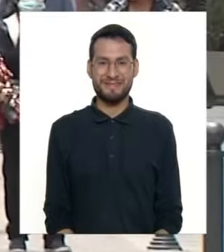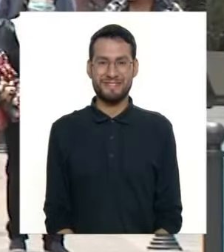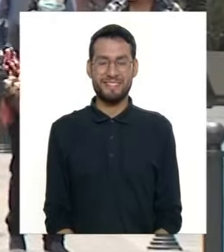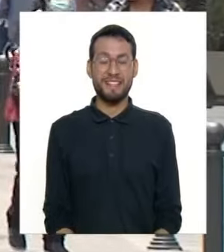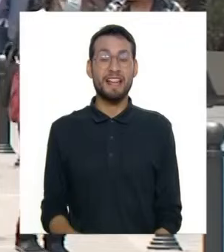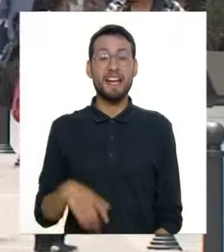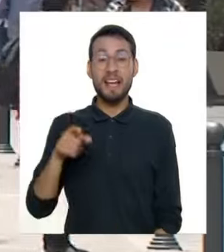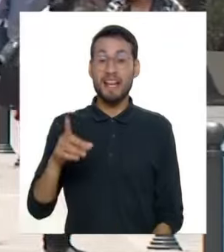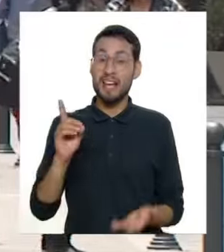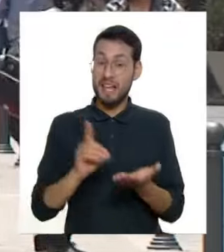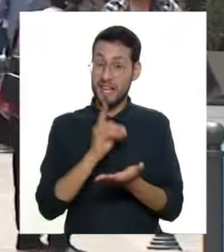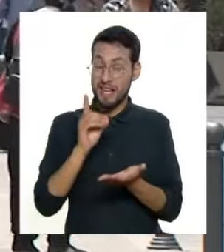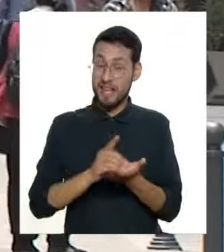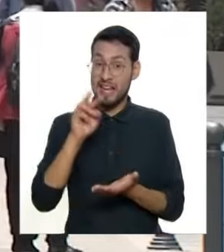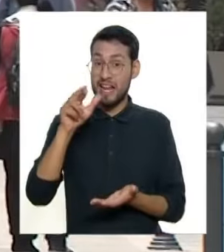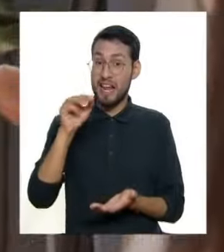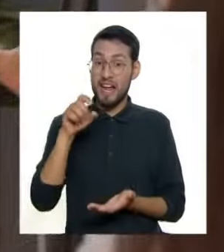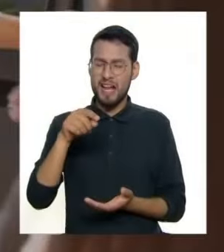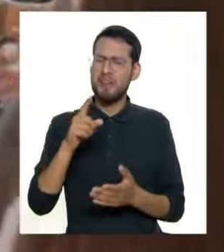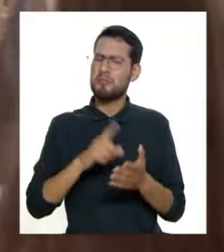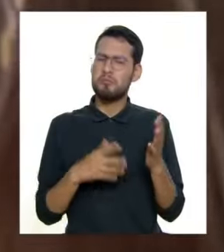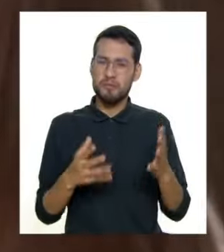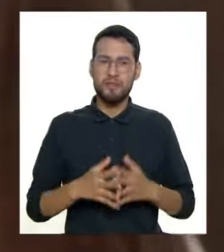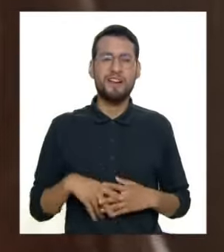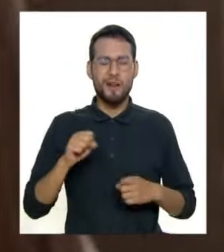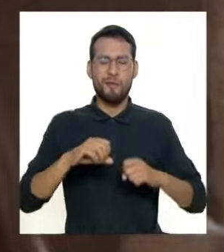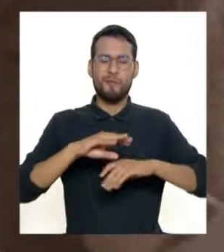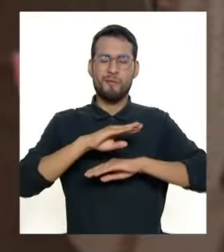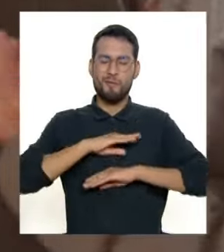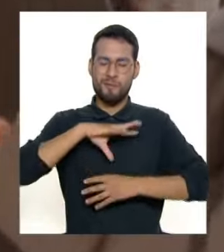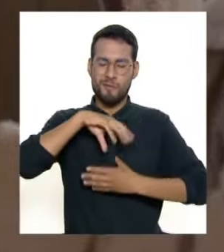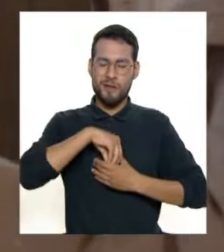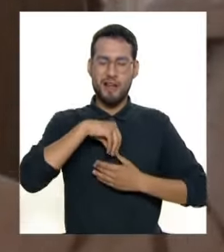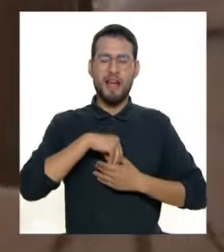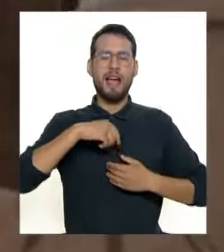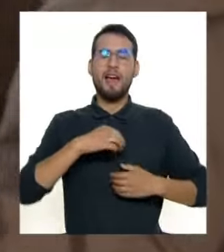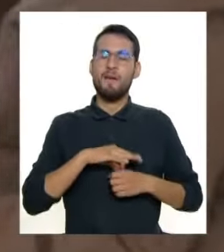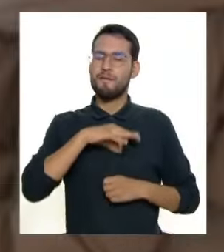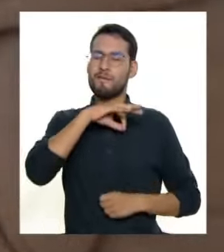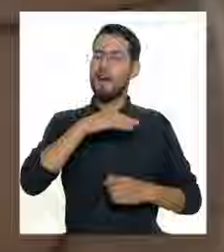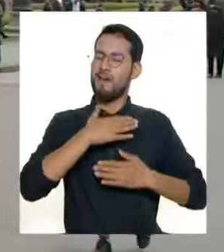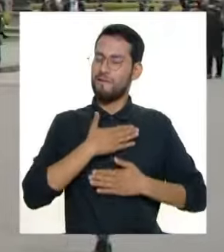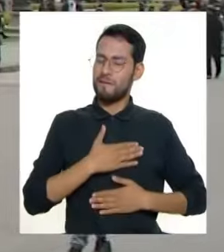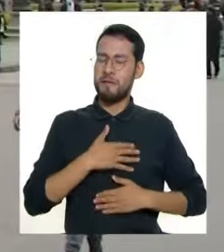Según la RAE, es el estado de satisfacción espiritual y física.